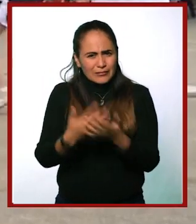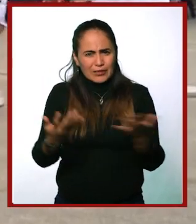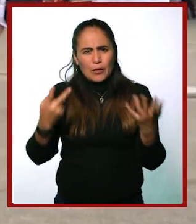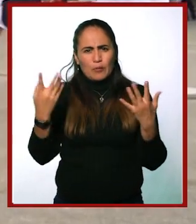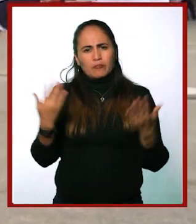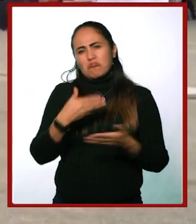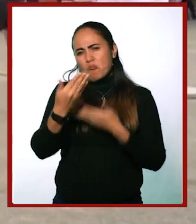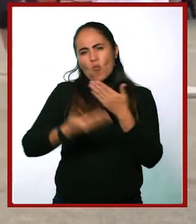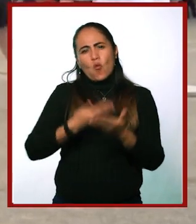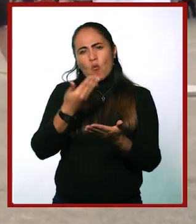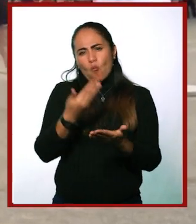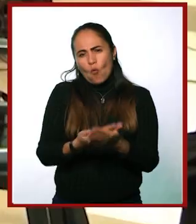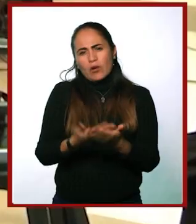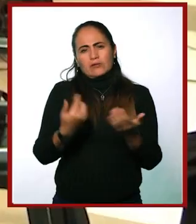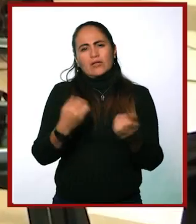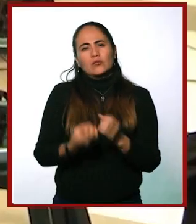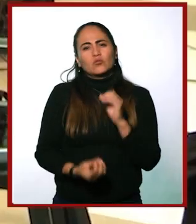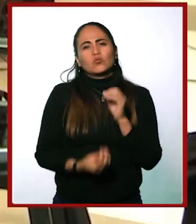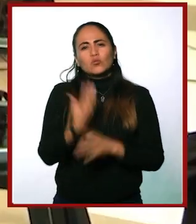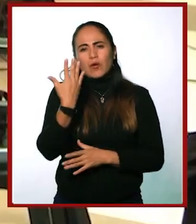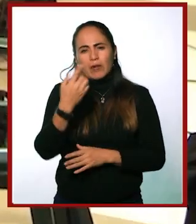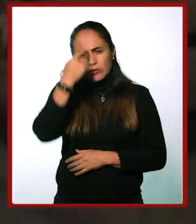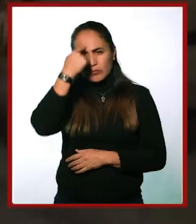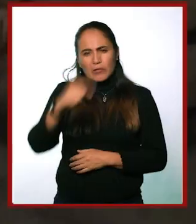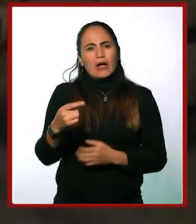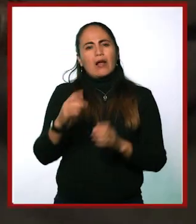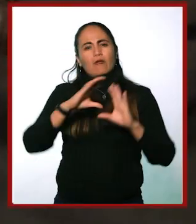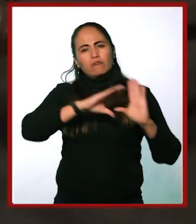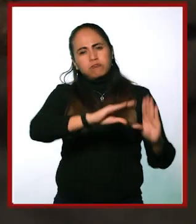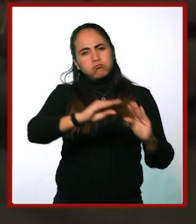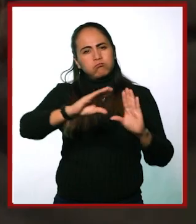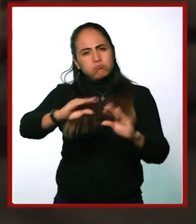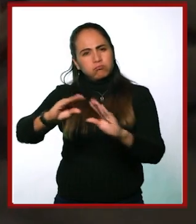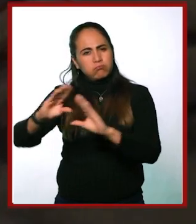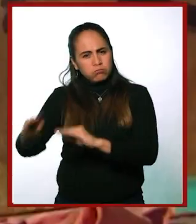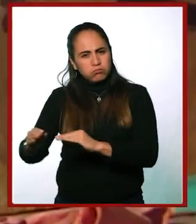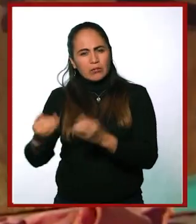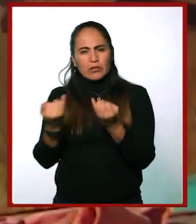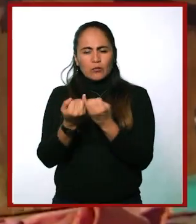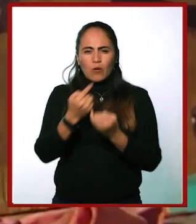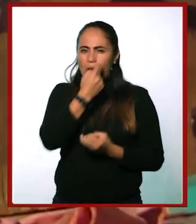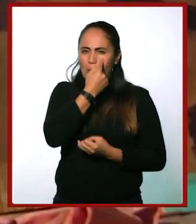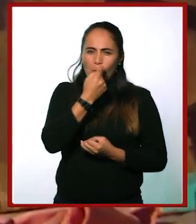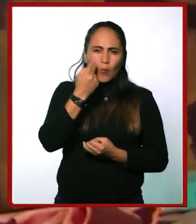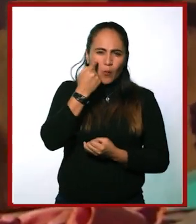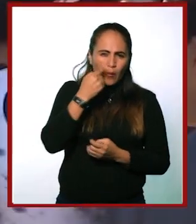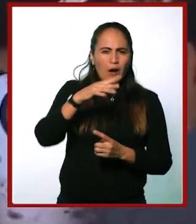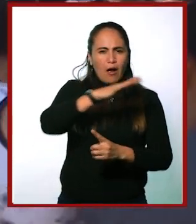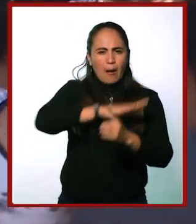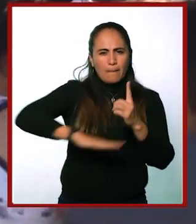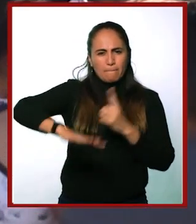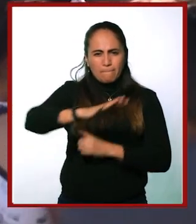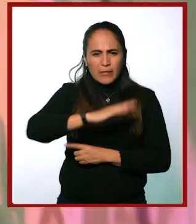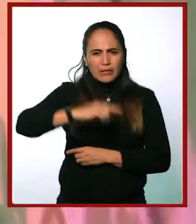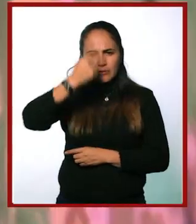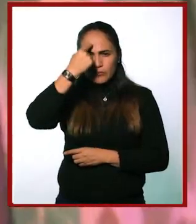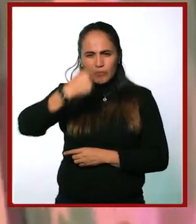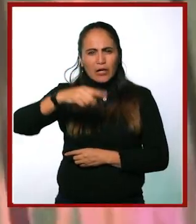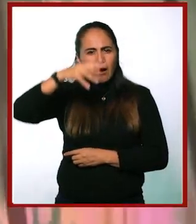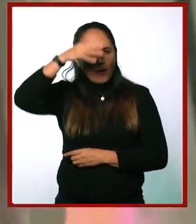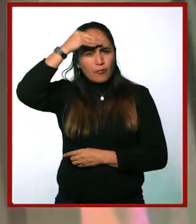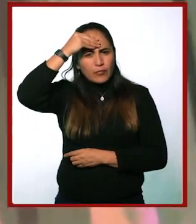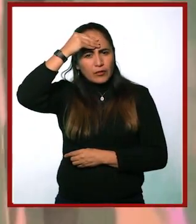creativamente en esas redefinición de la pedagogía, de los enfoques, de los ambientes de